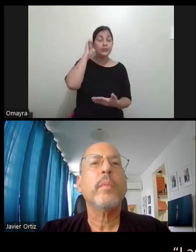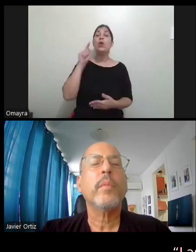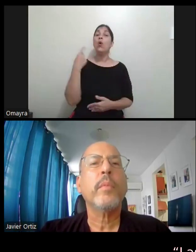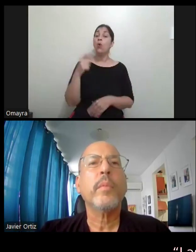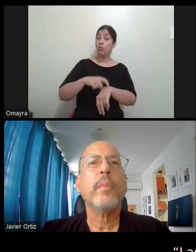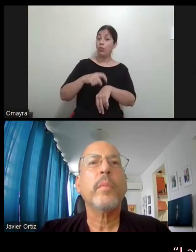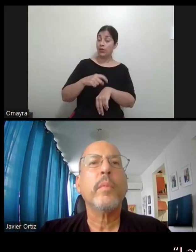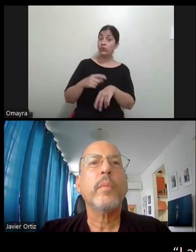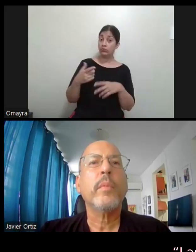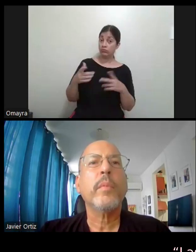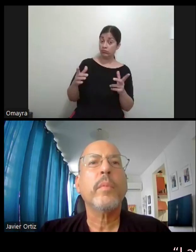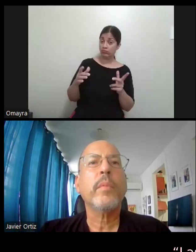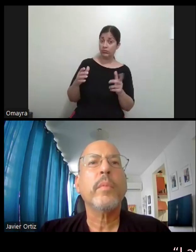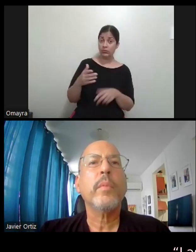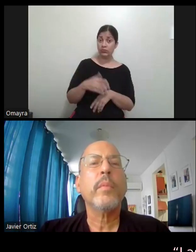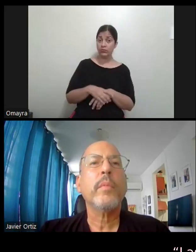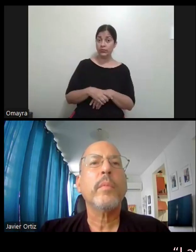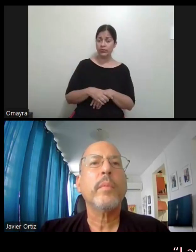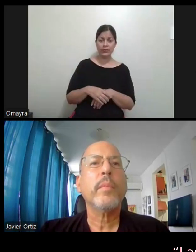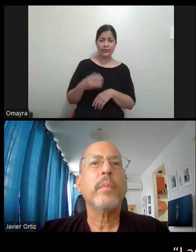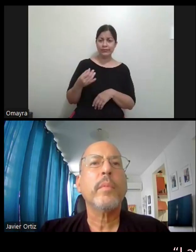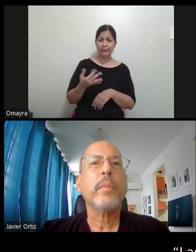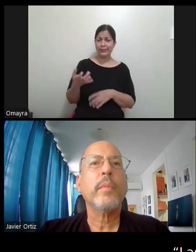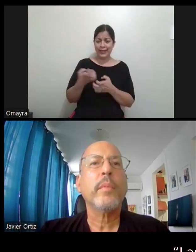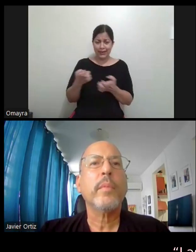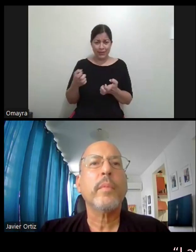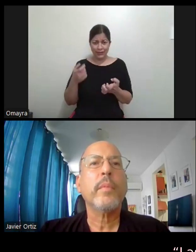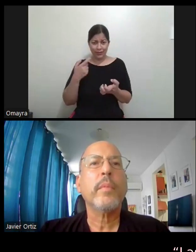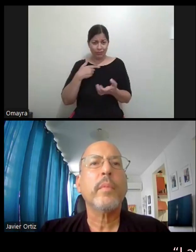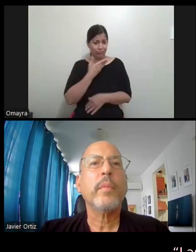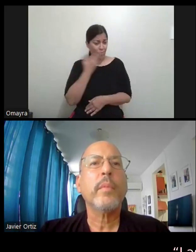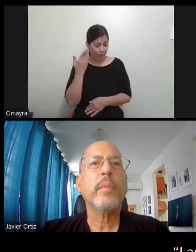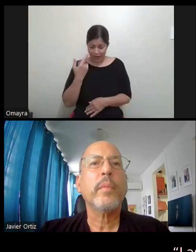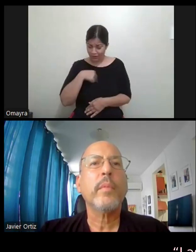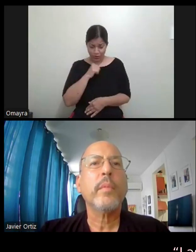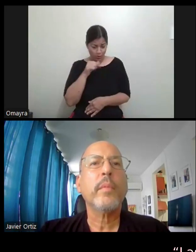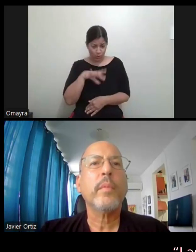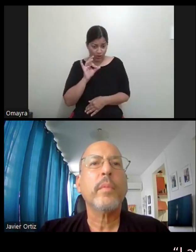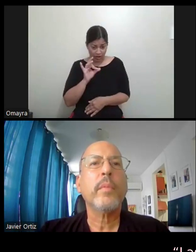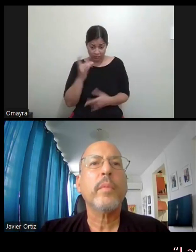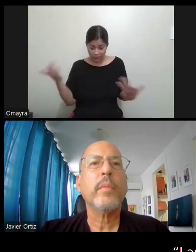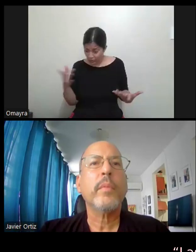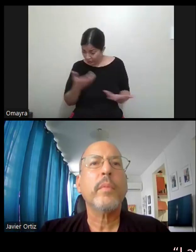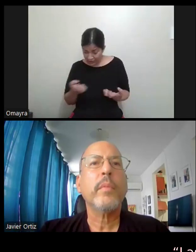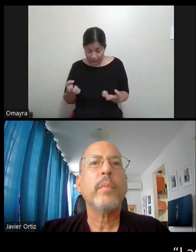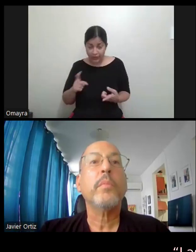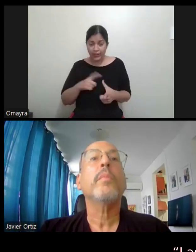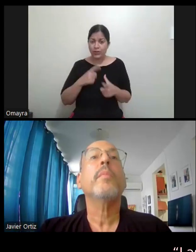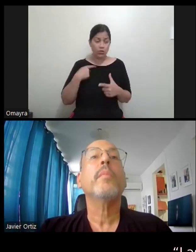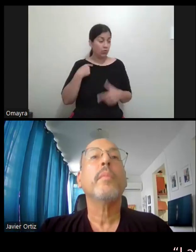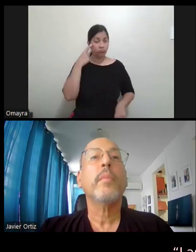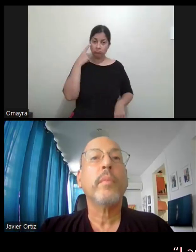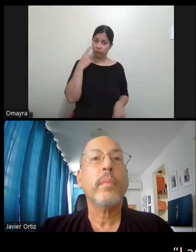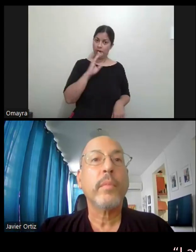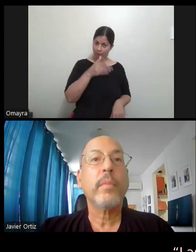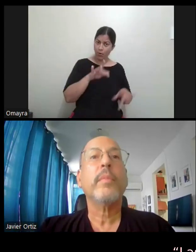que no había unos elementos, no encontramos unos elementos, y yo dije, bueno, ¿y por qué no grabamos? Y grabamos al Orfeón